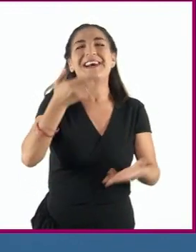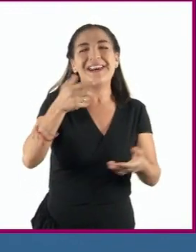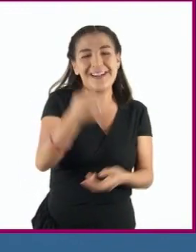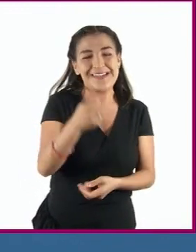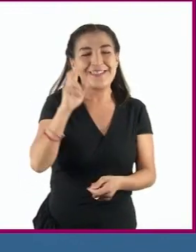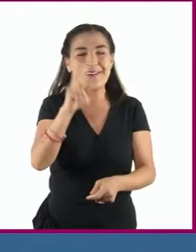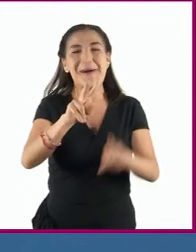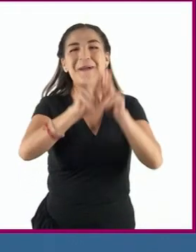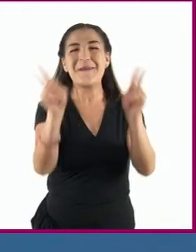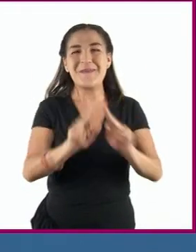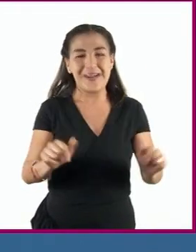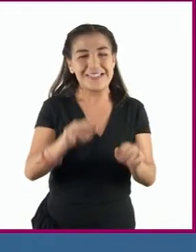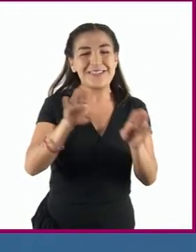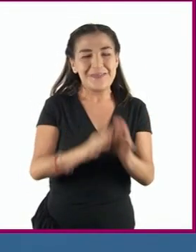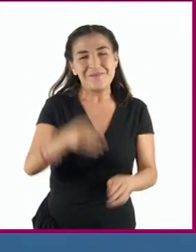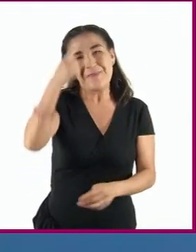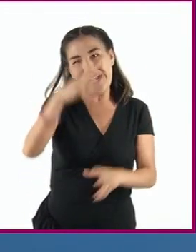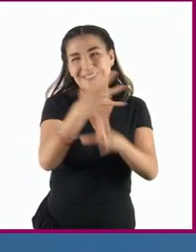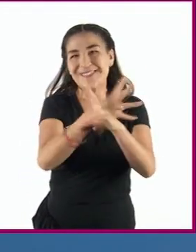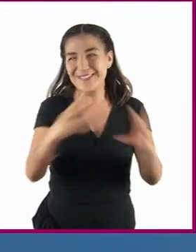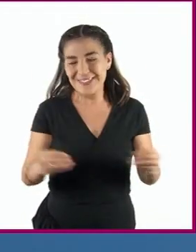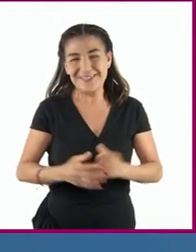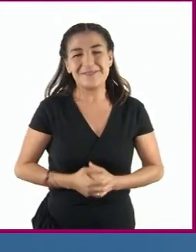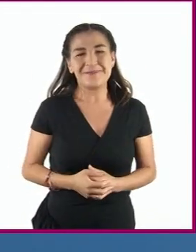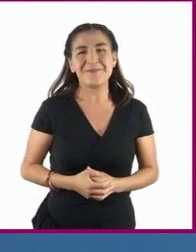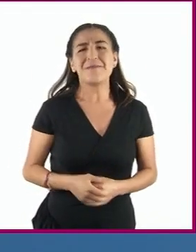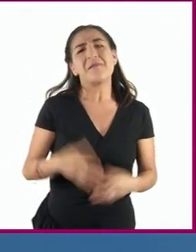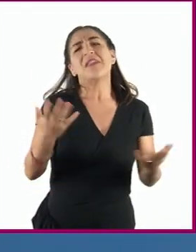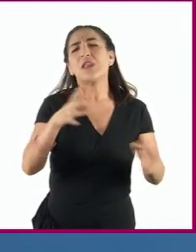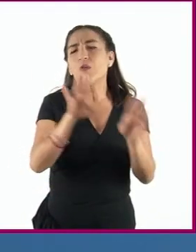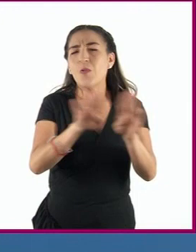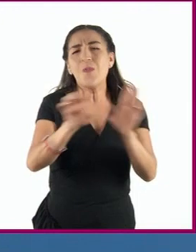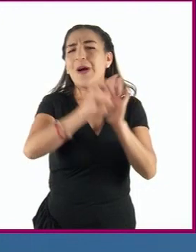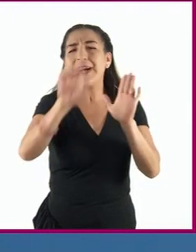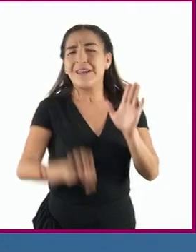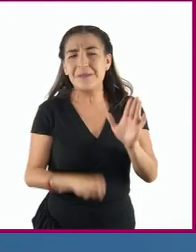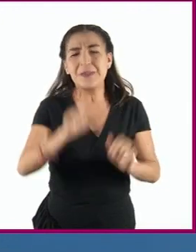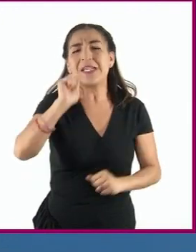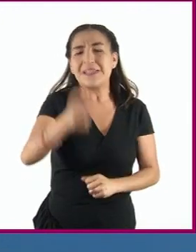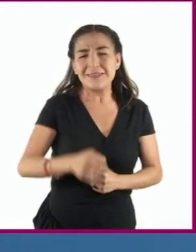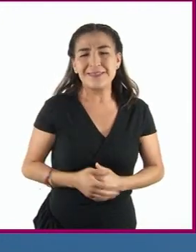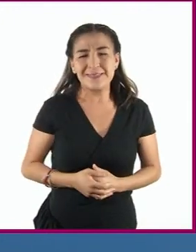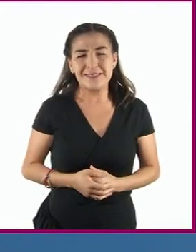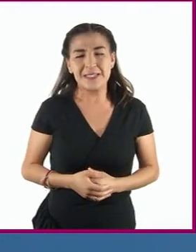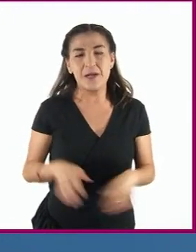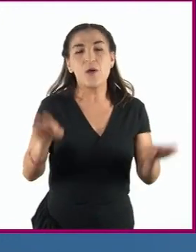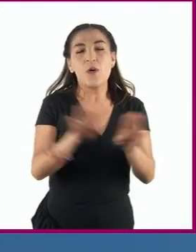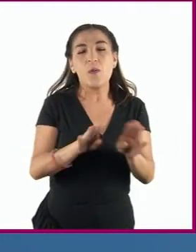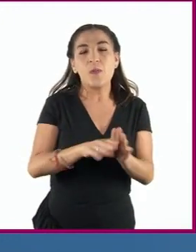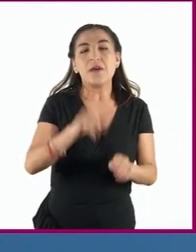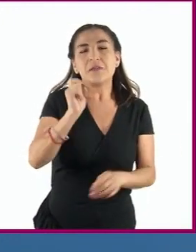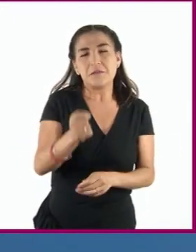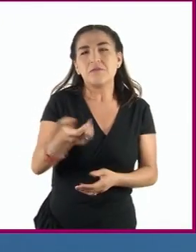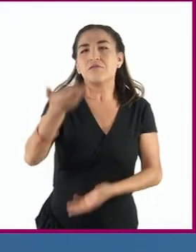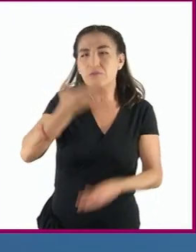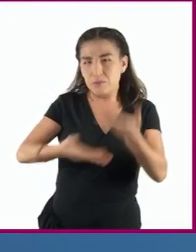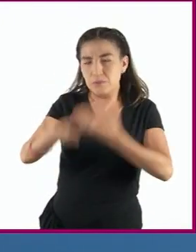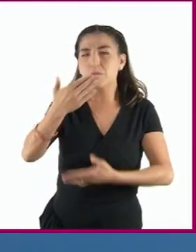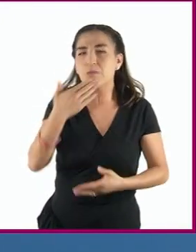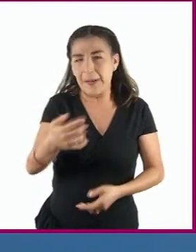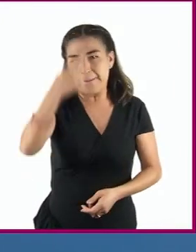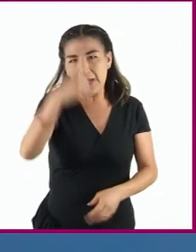favor de la paz y la reconciliación. Aquí hay un claro ejemplo de que la mediación es un recurso muy viable para